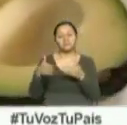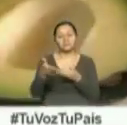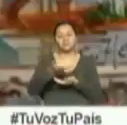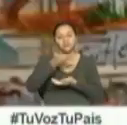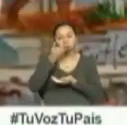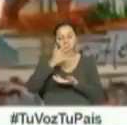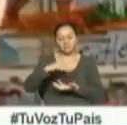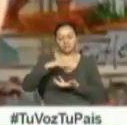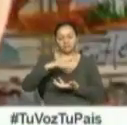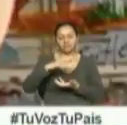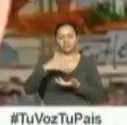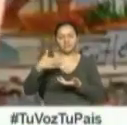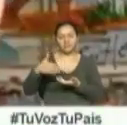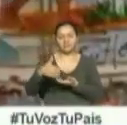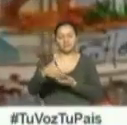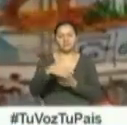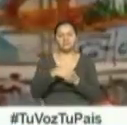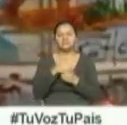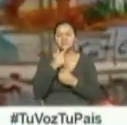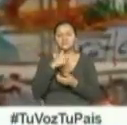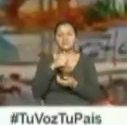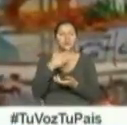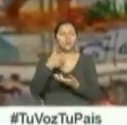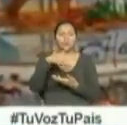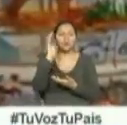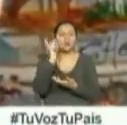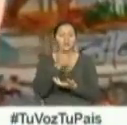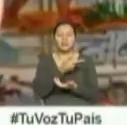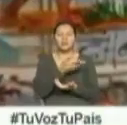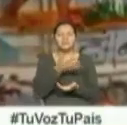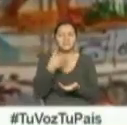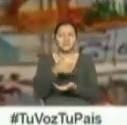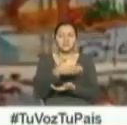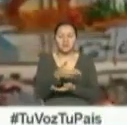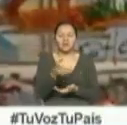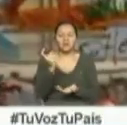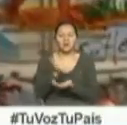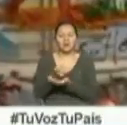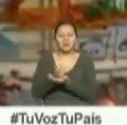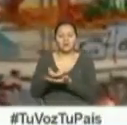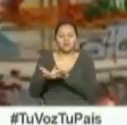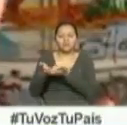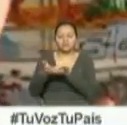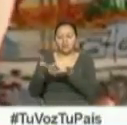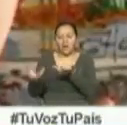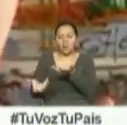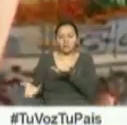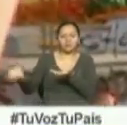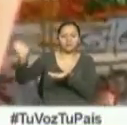ensumacao. Lleva agua de algún marisco, puede ser de pescado, de camarón,